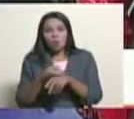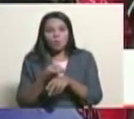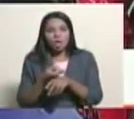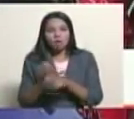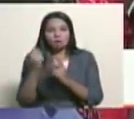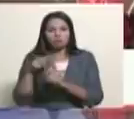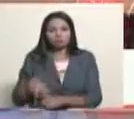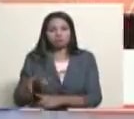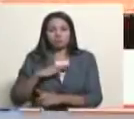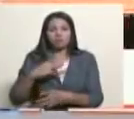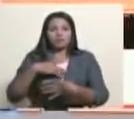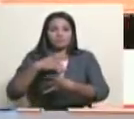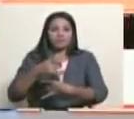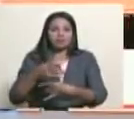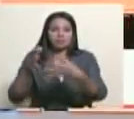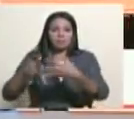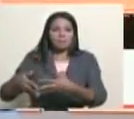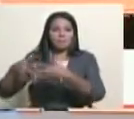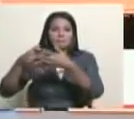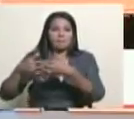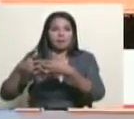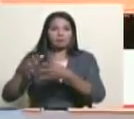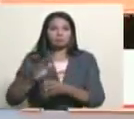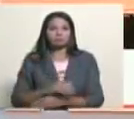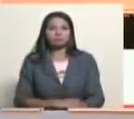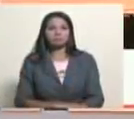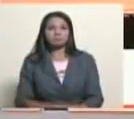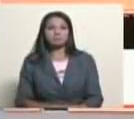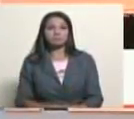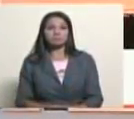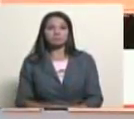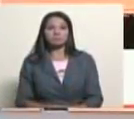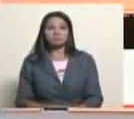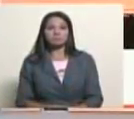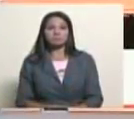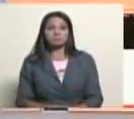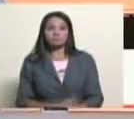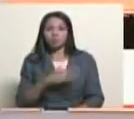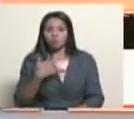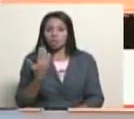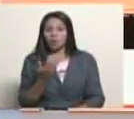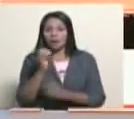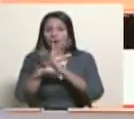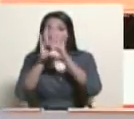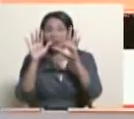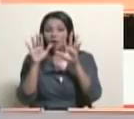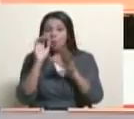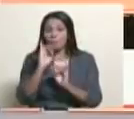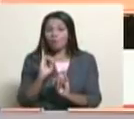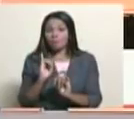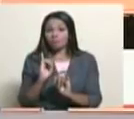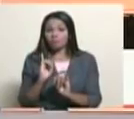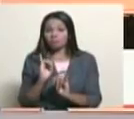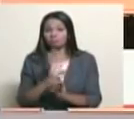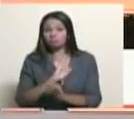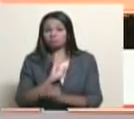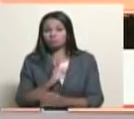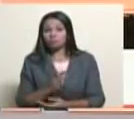los intereses del imperialismo norteamericano. Quiero ser claro en el concepto.